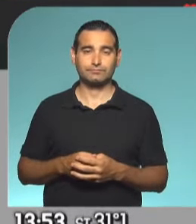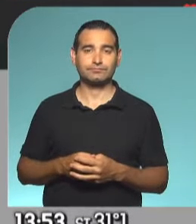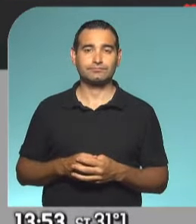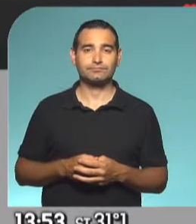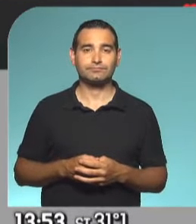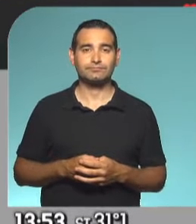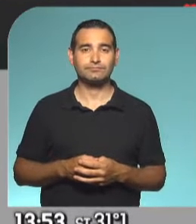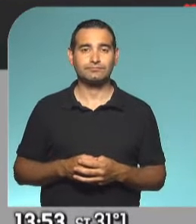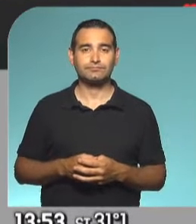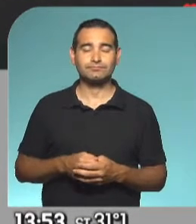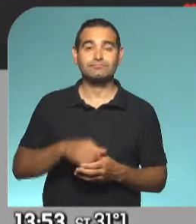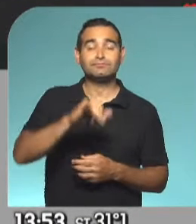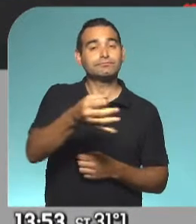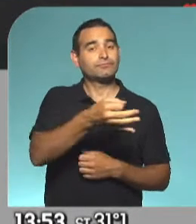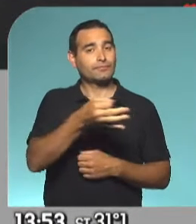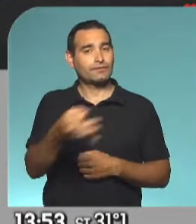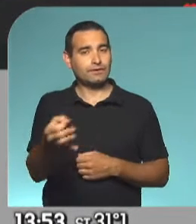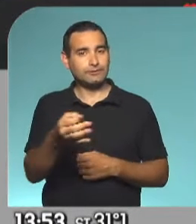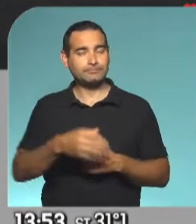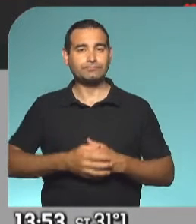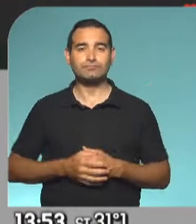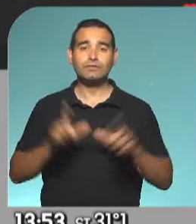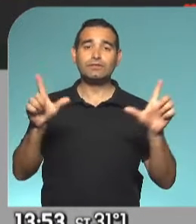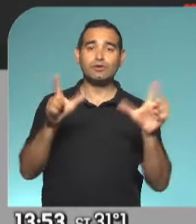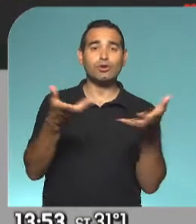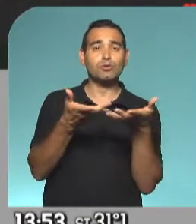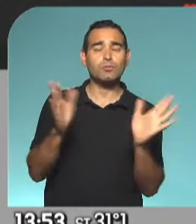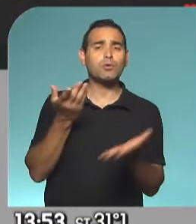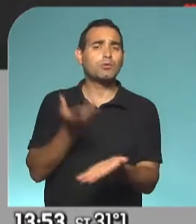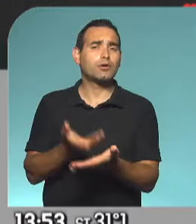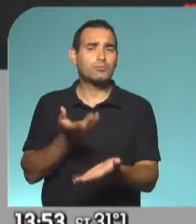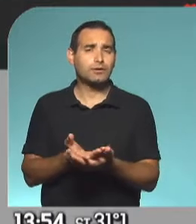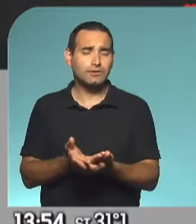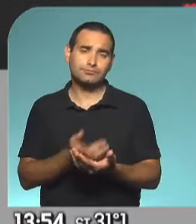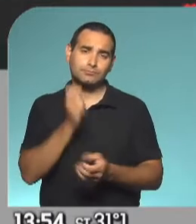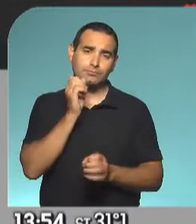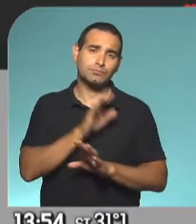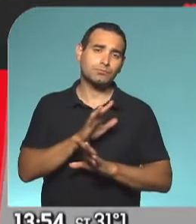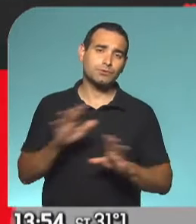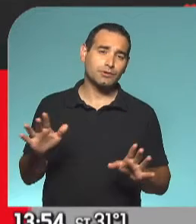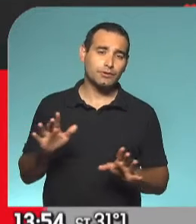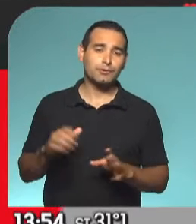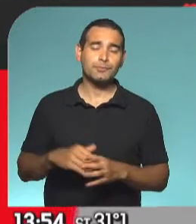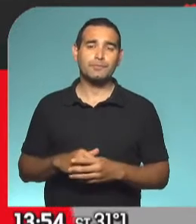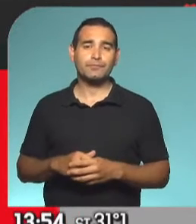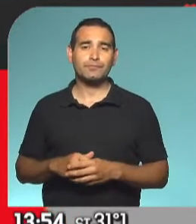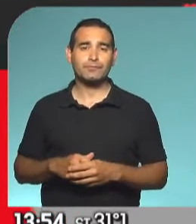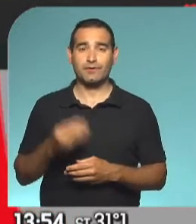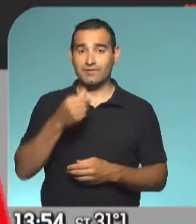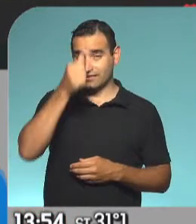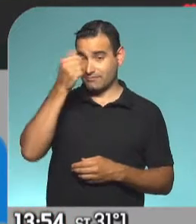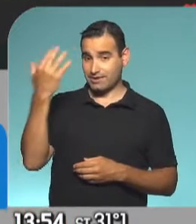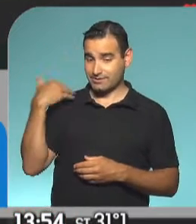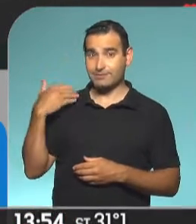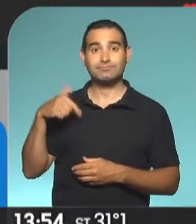Gaby. Exacto, Silvia. Bueno, las pantallas públicas proponen, por ejemplo, un encuentro maravilloso como se está dando desde el fin de semana pasado